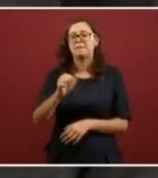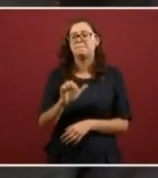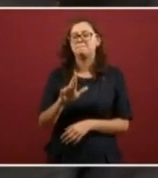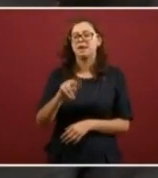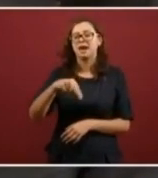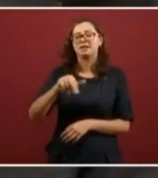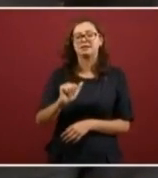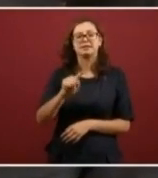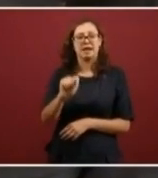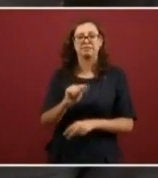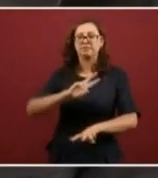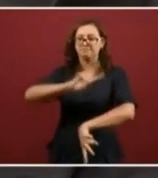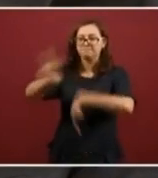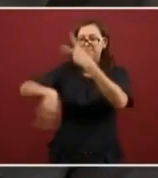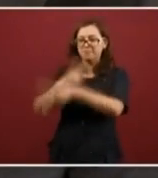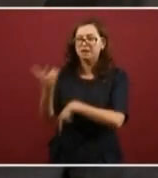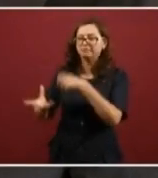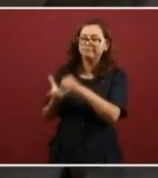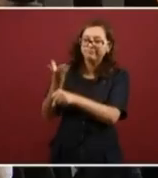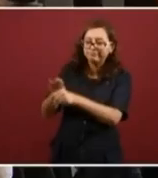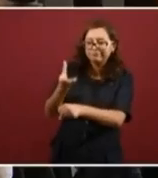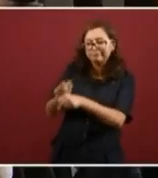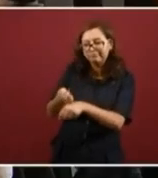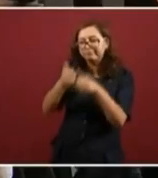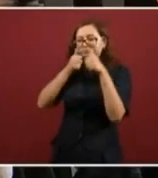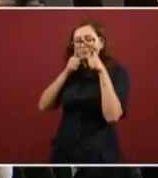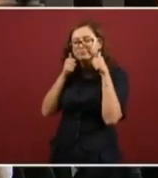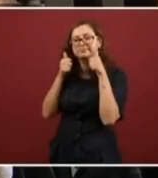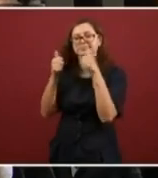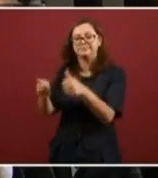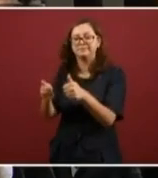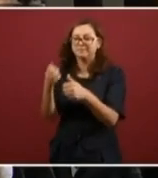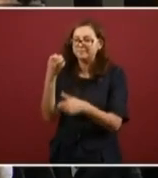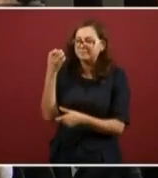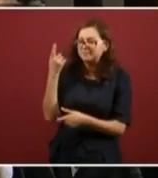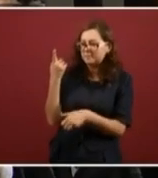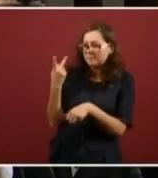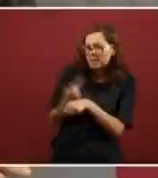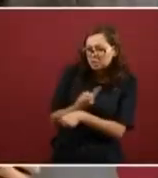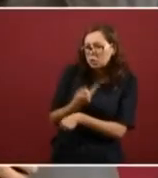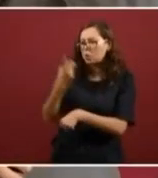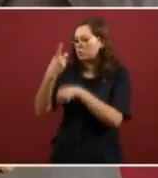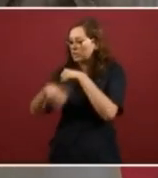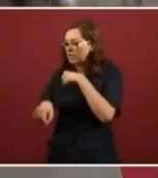atender este caso, para evaluar los daños.